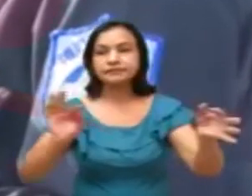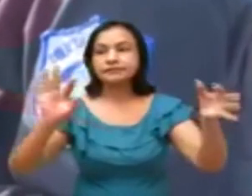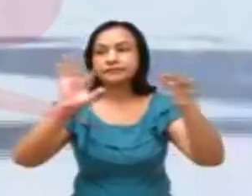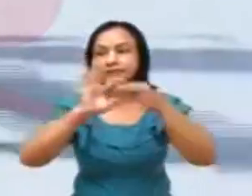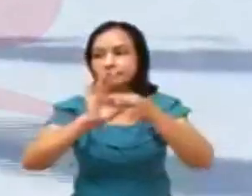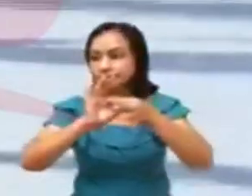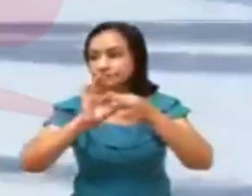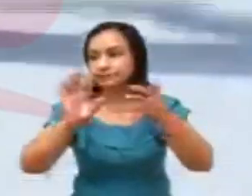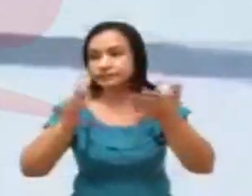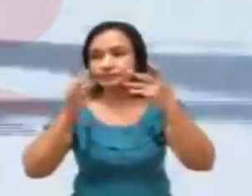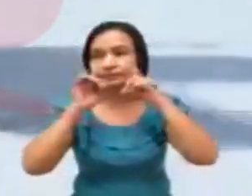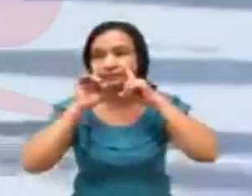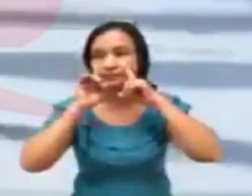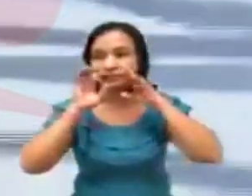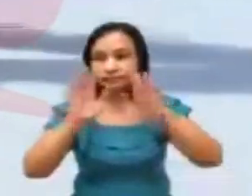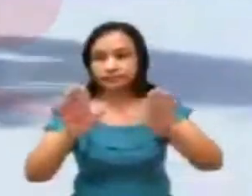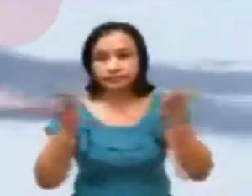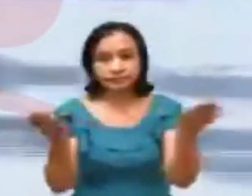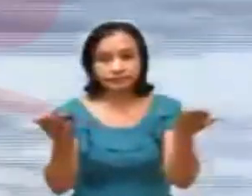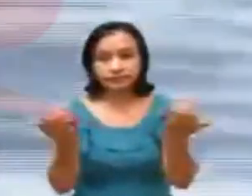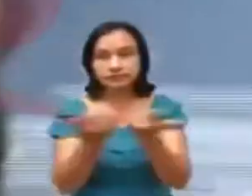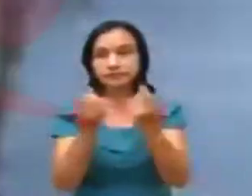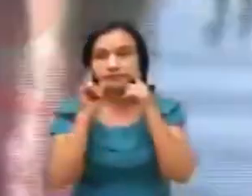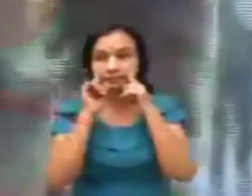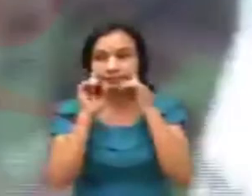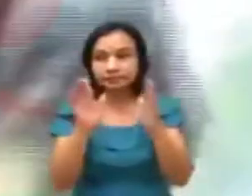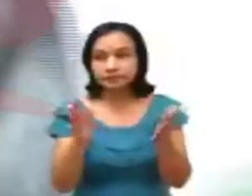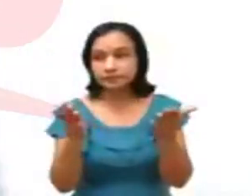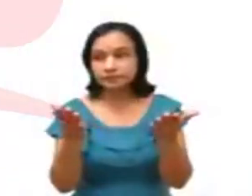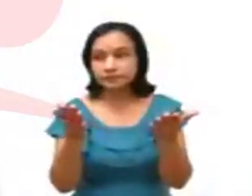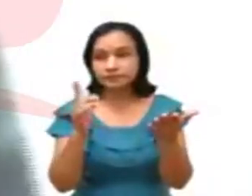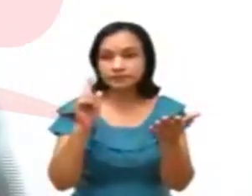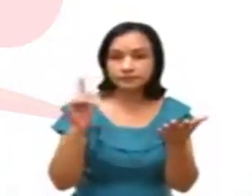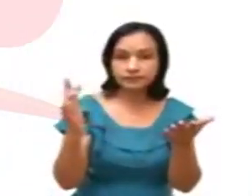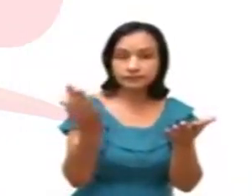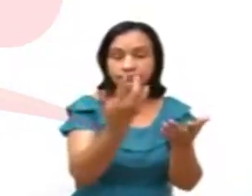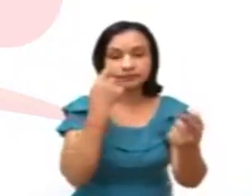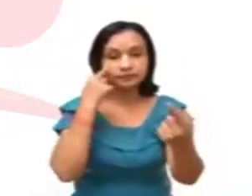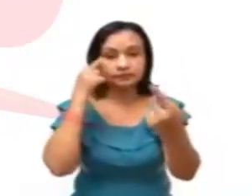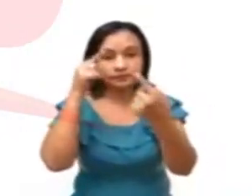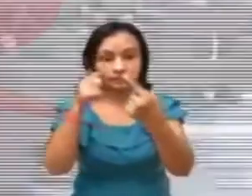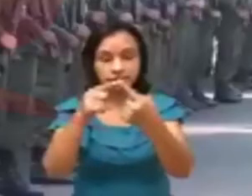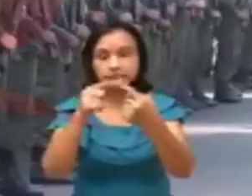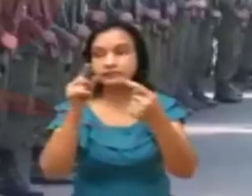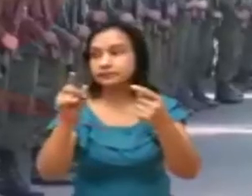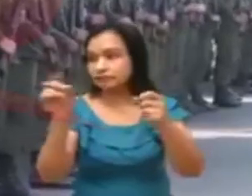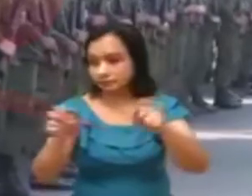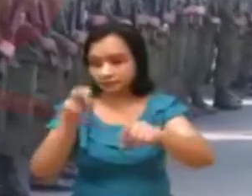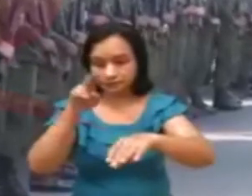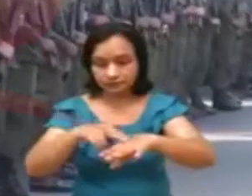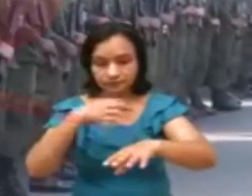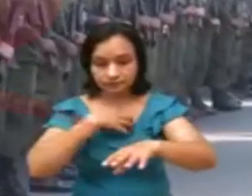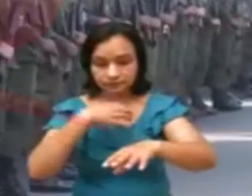a la seguridad y la protección de los objetivos estratégicos de nuestra nación y